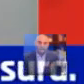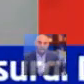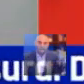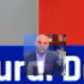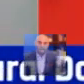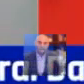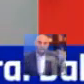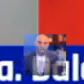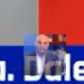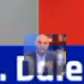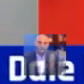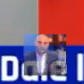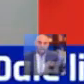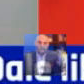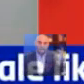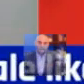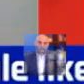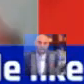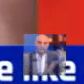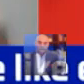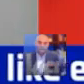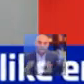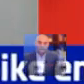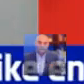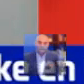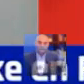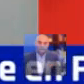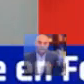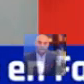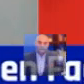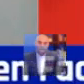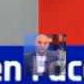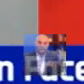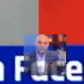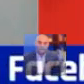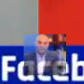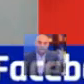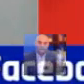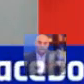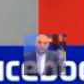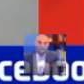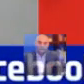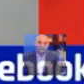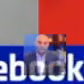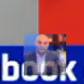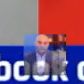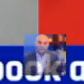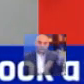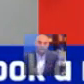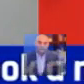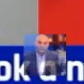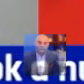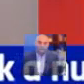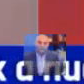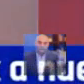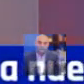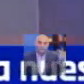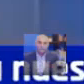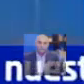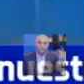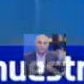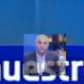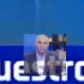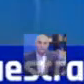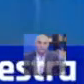cultural, porque hay que decirlo, se han encargado de vender a pedazos la cultura de este país, se